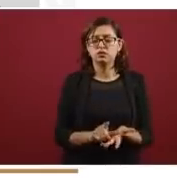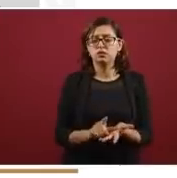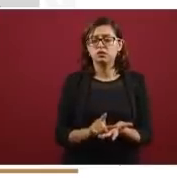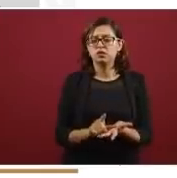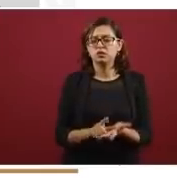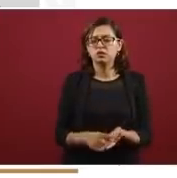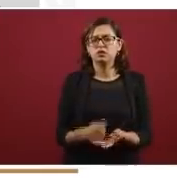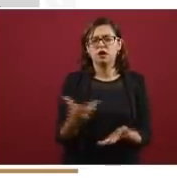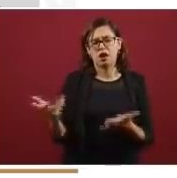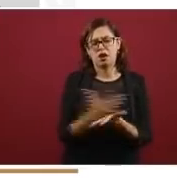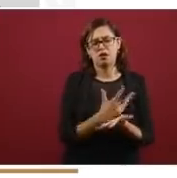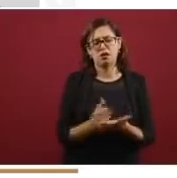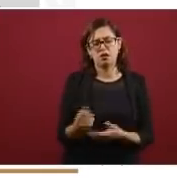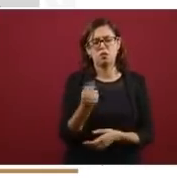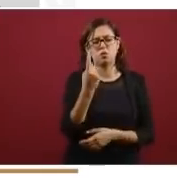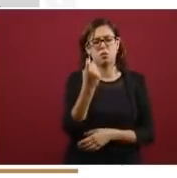de